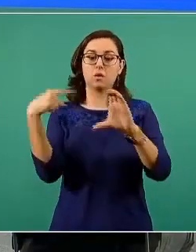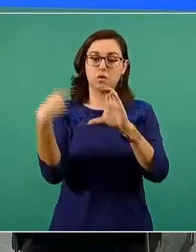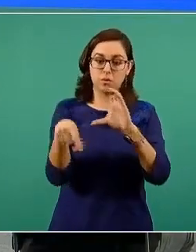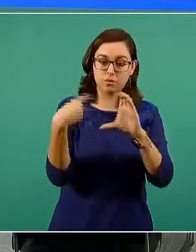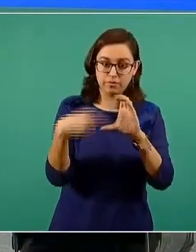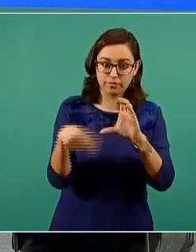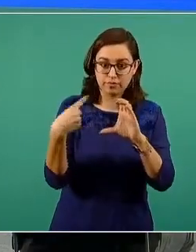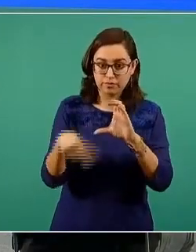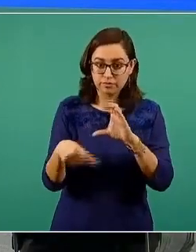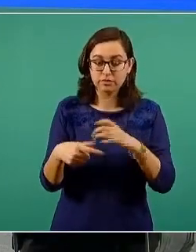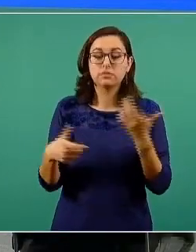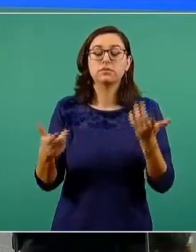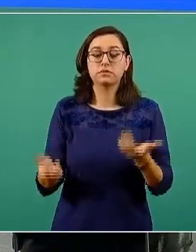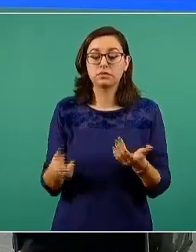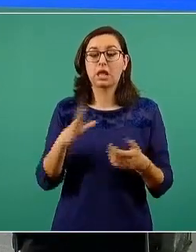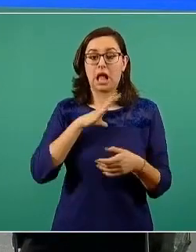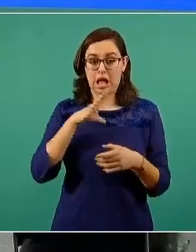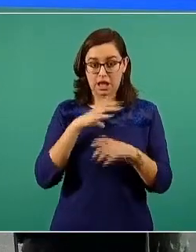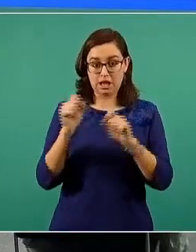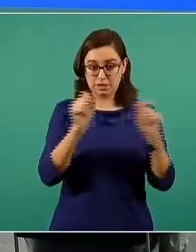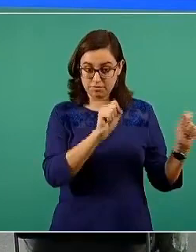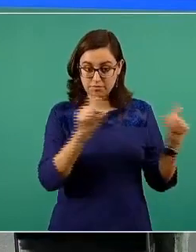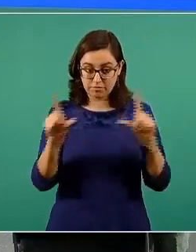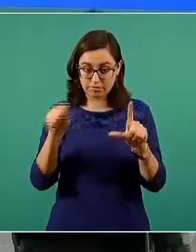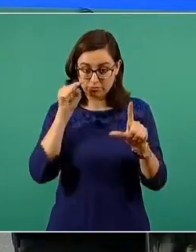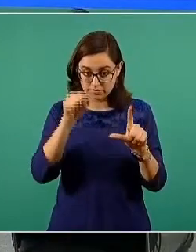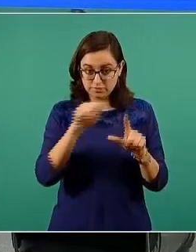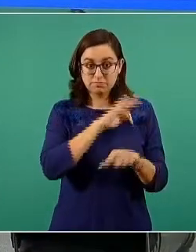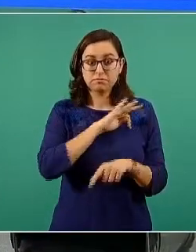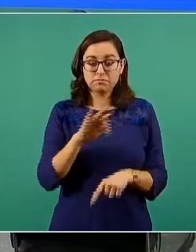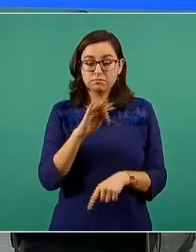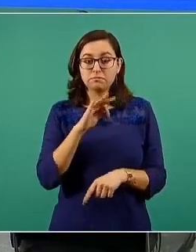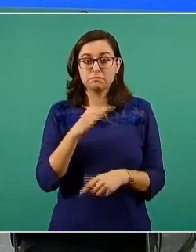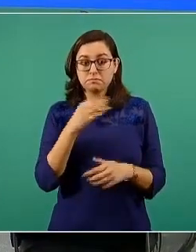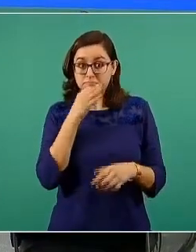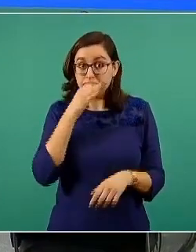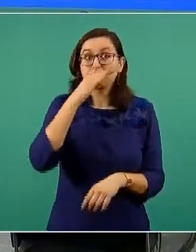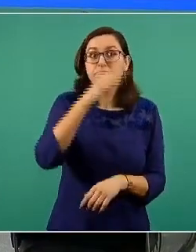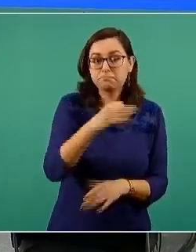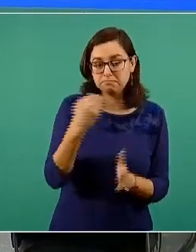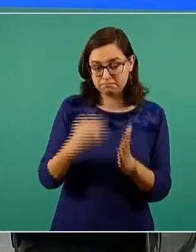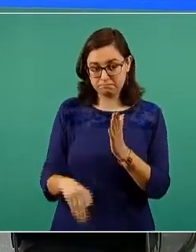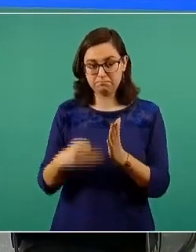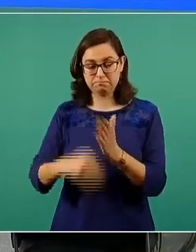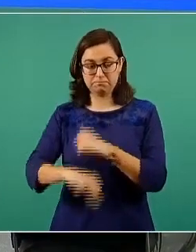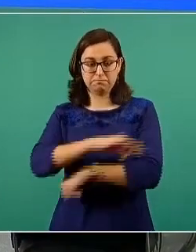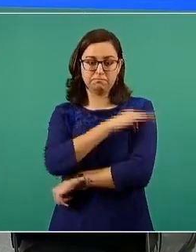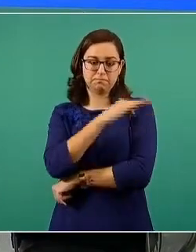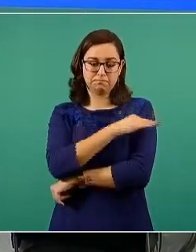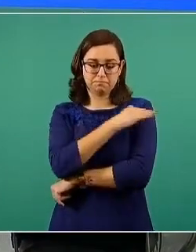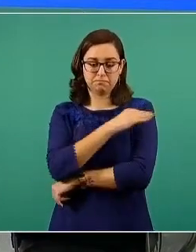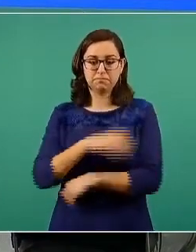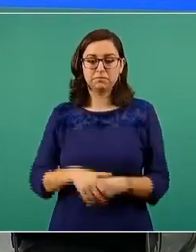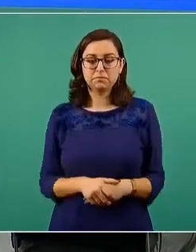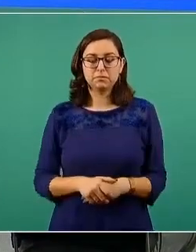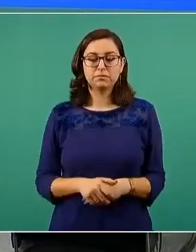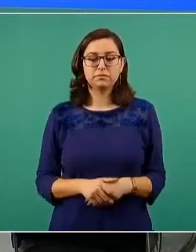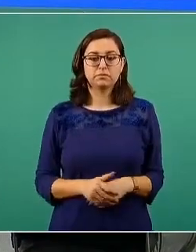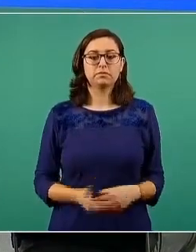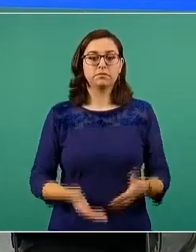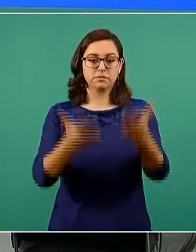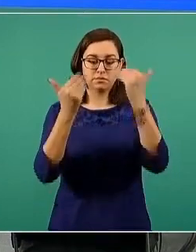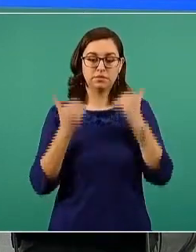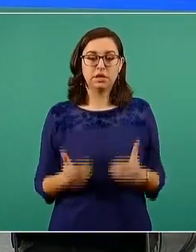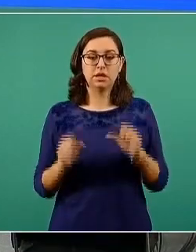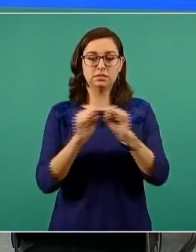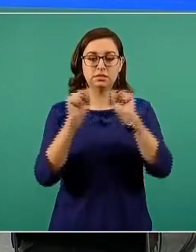vacunacovid.gov.mx, hay una sección específica para alertar si es que no han sido vacunadas o vacunados. Y el